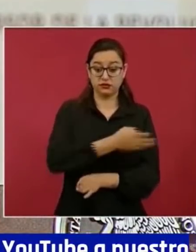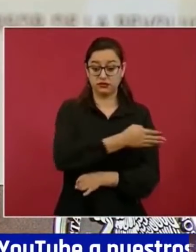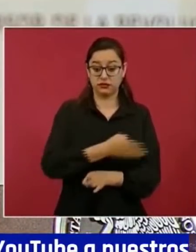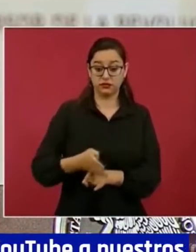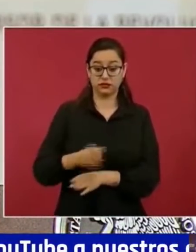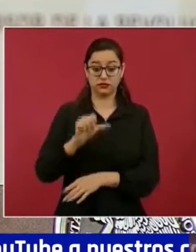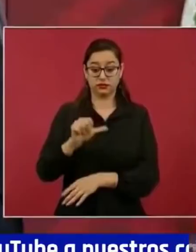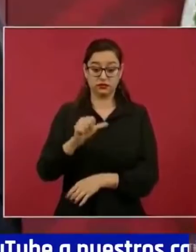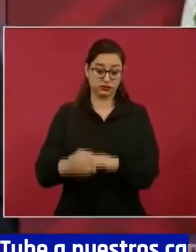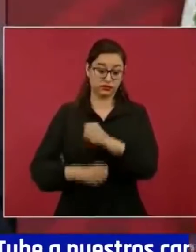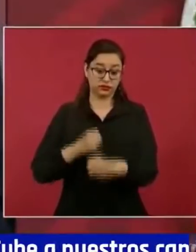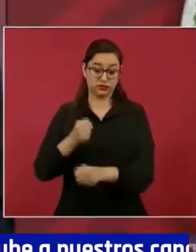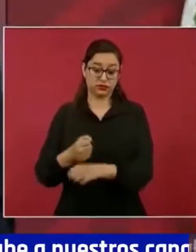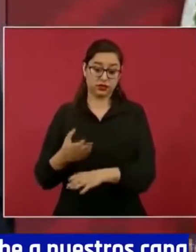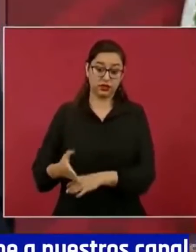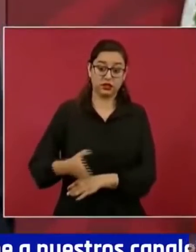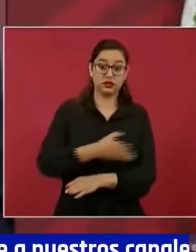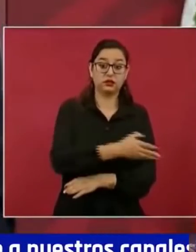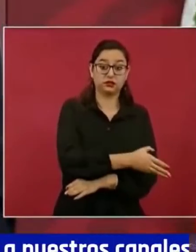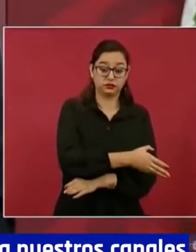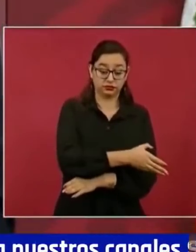16 años, ¿no?